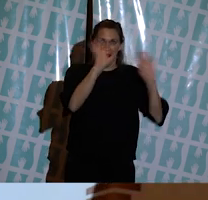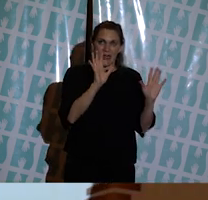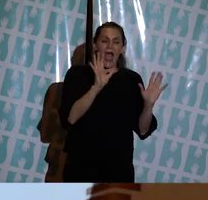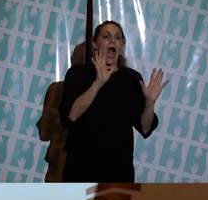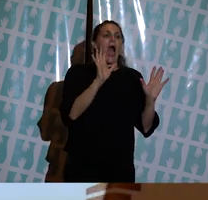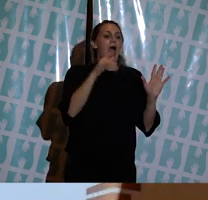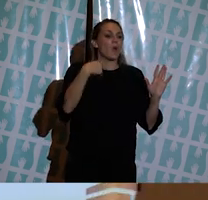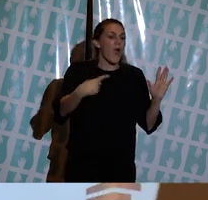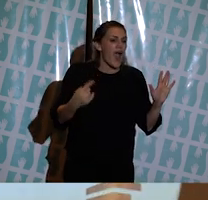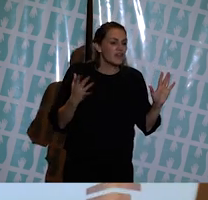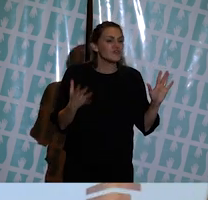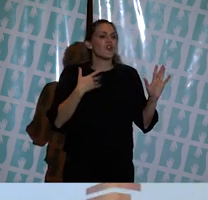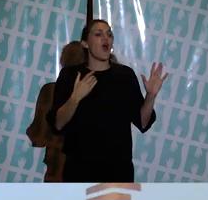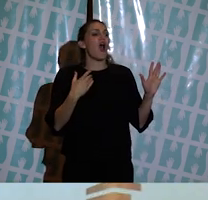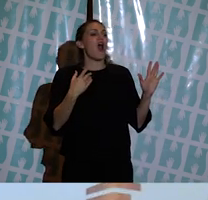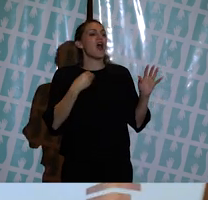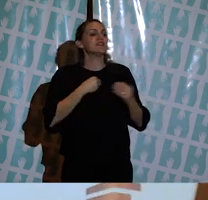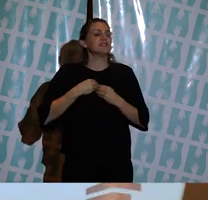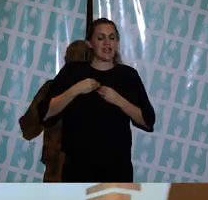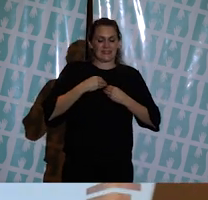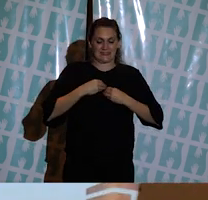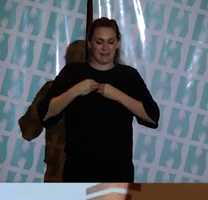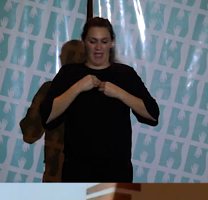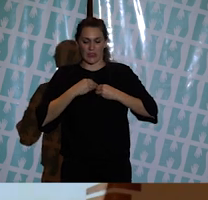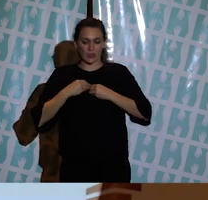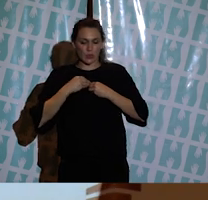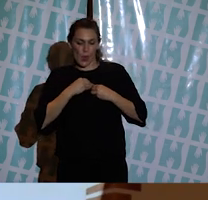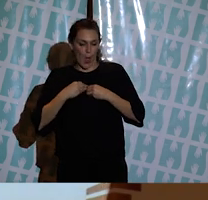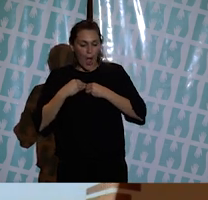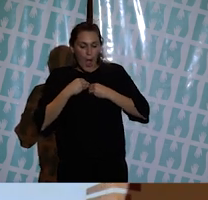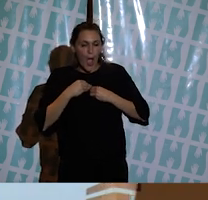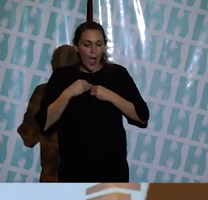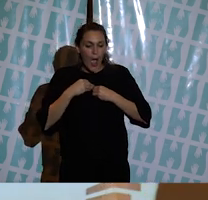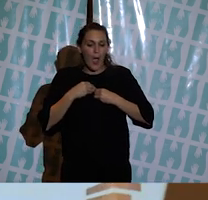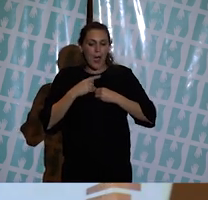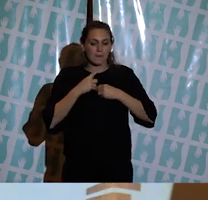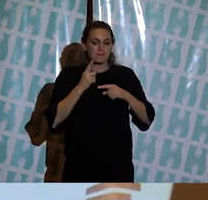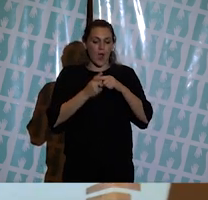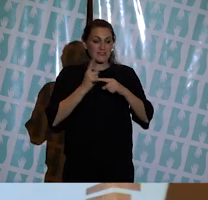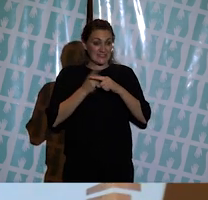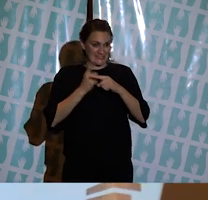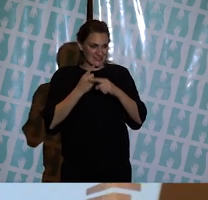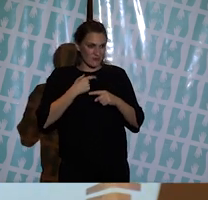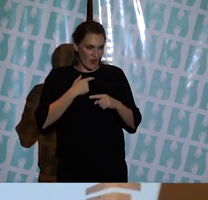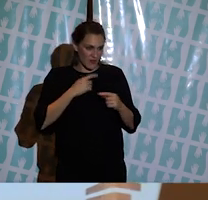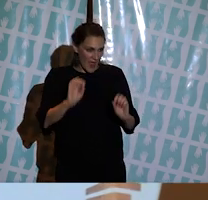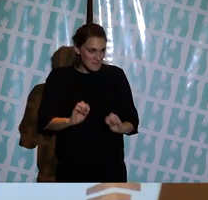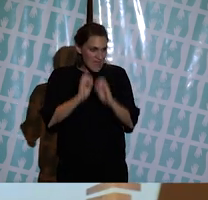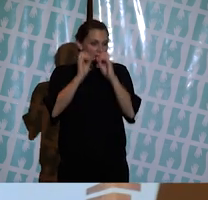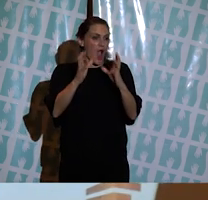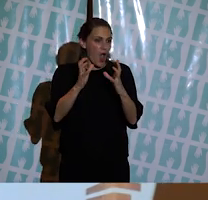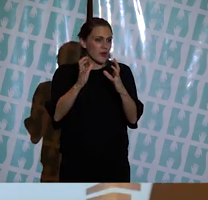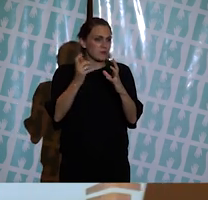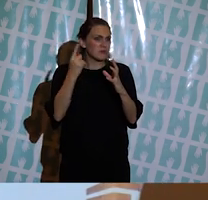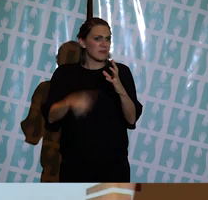Cuando en vez de tratar de sentirse mejor, sí, uno se hace daño para como